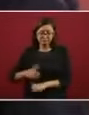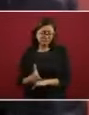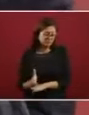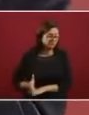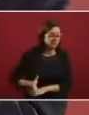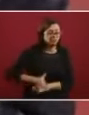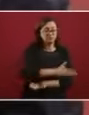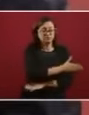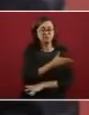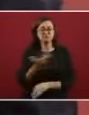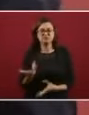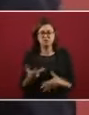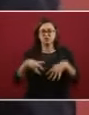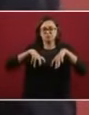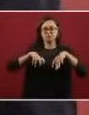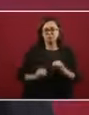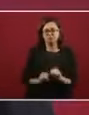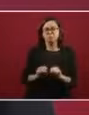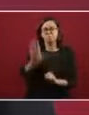estaba secuestrado,